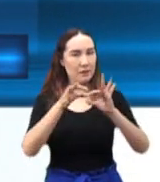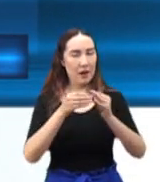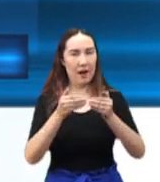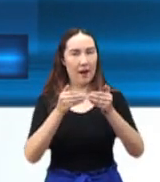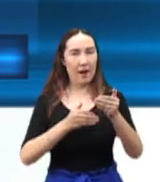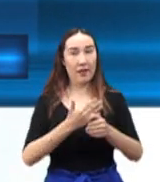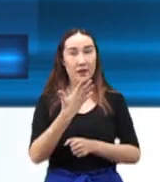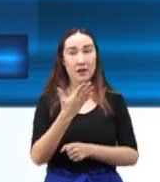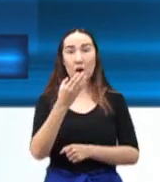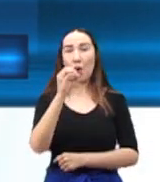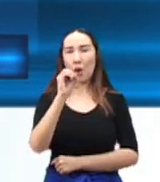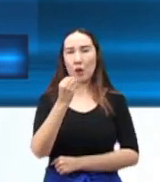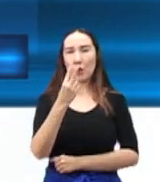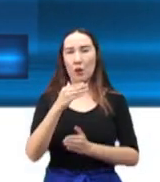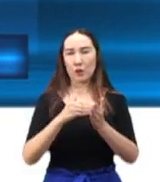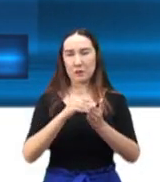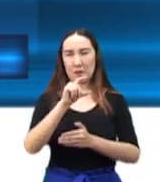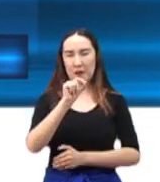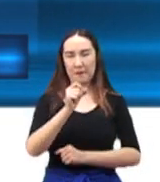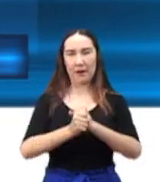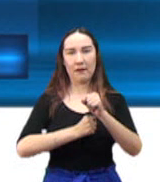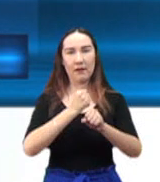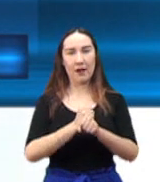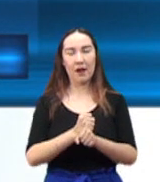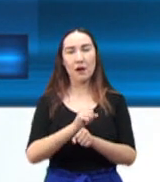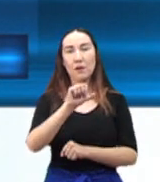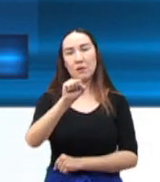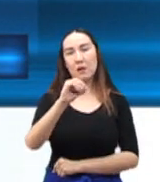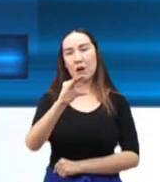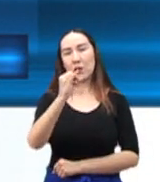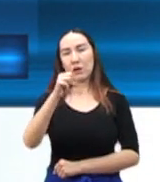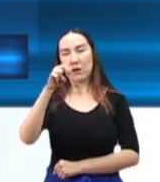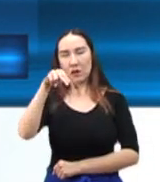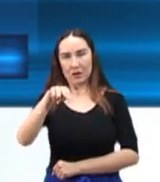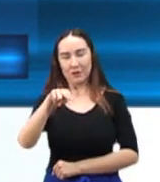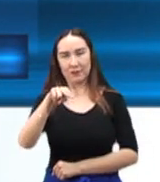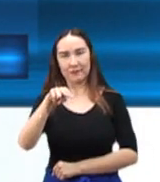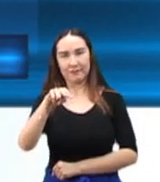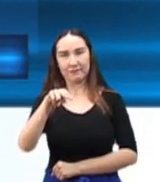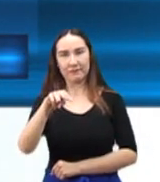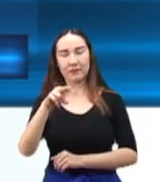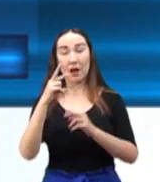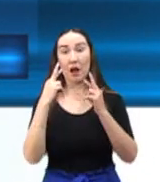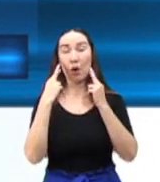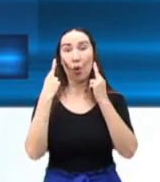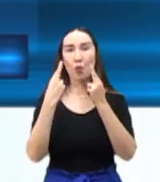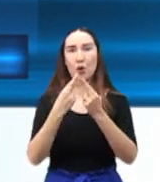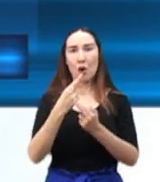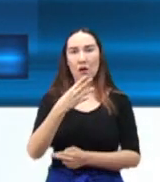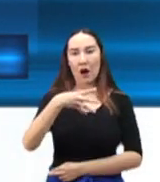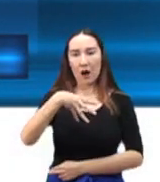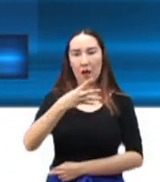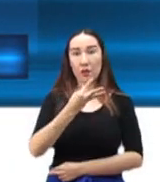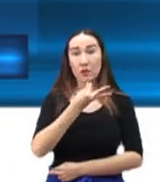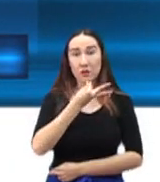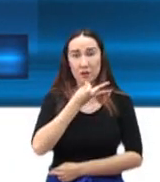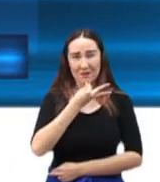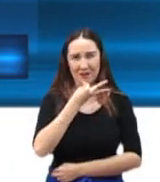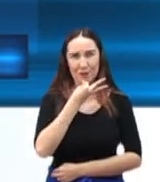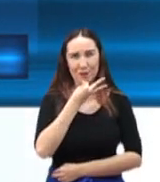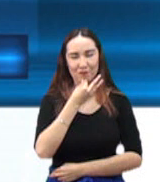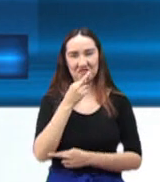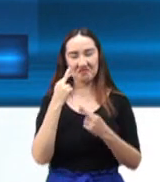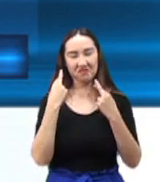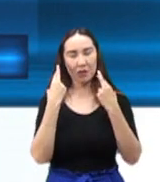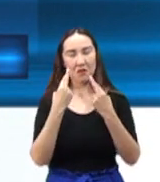octubre del 2020, la Suprema Corte de Justicia de la Nación, en escasos 14 minutos, hizo pues